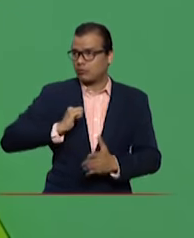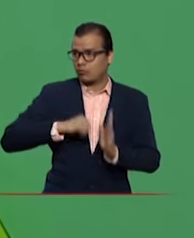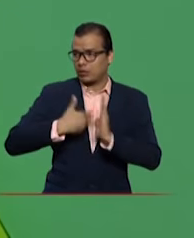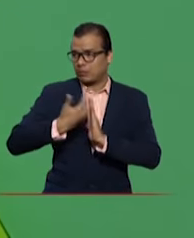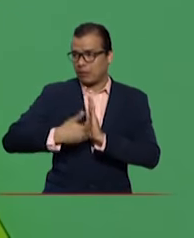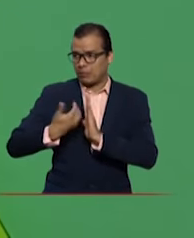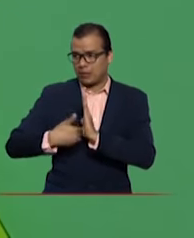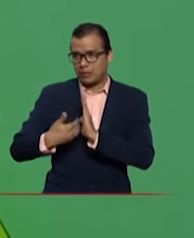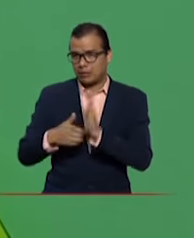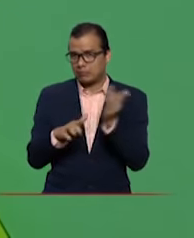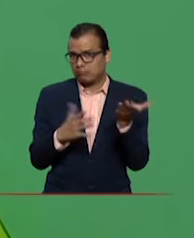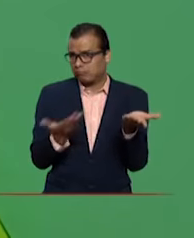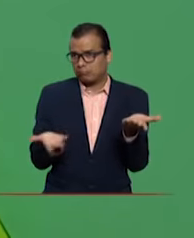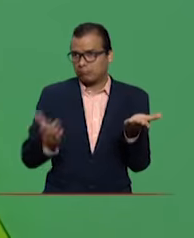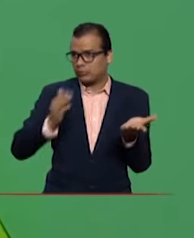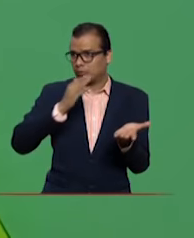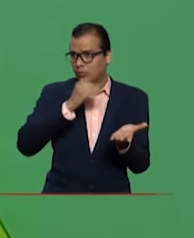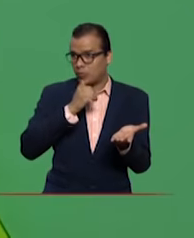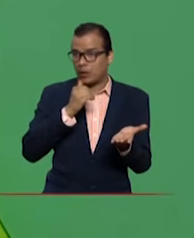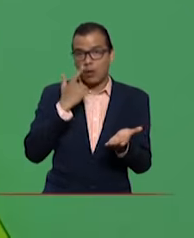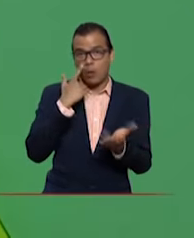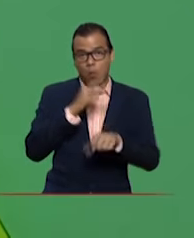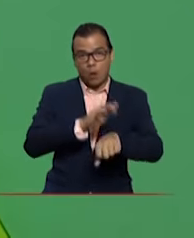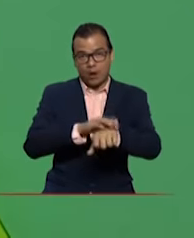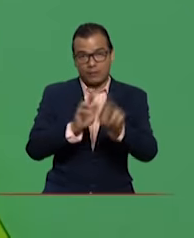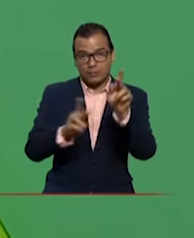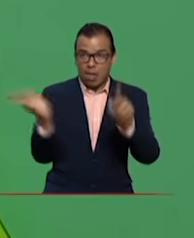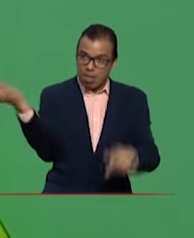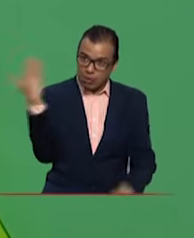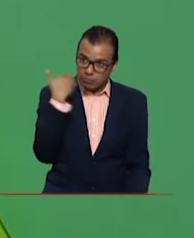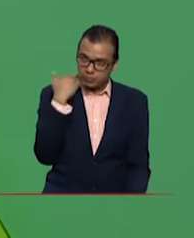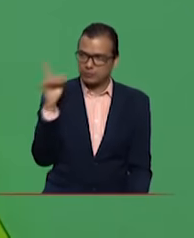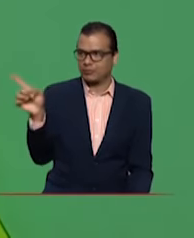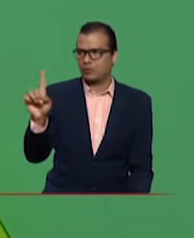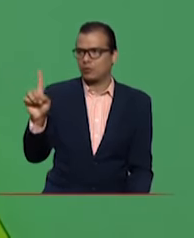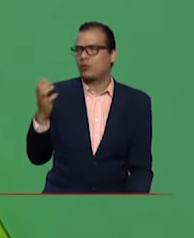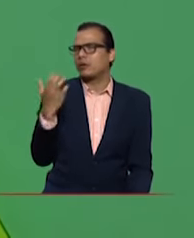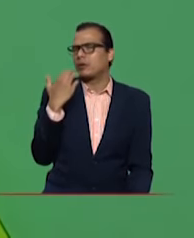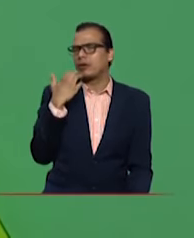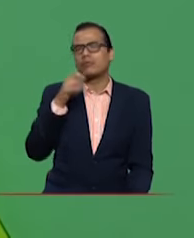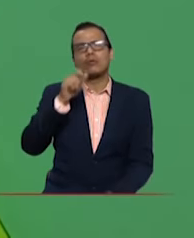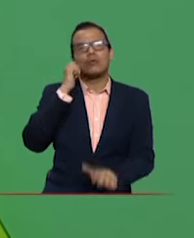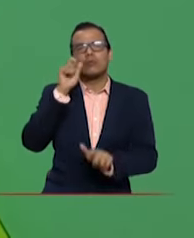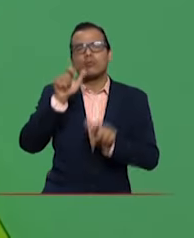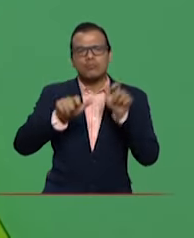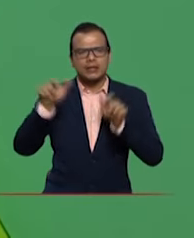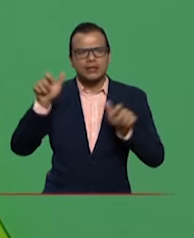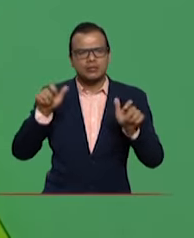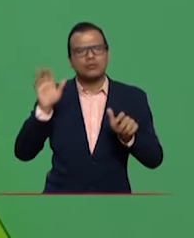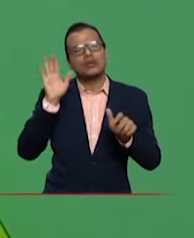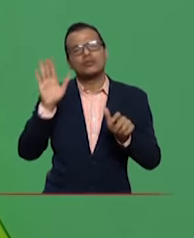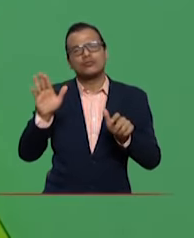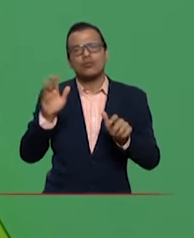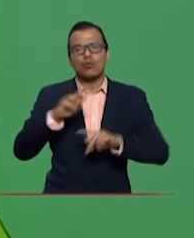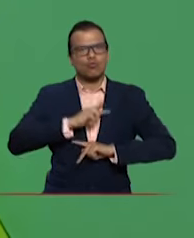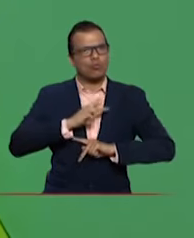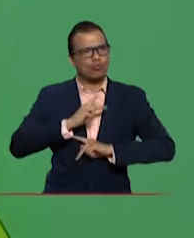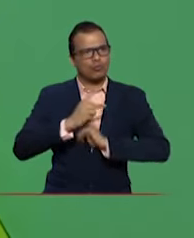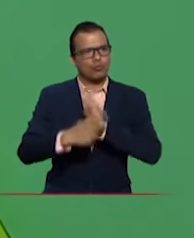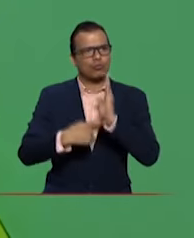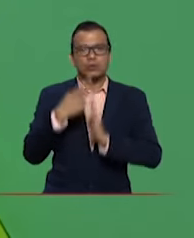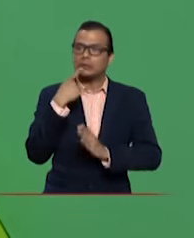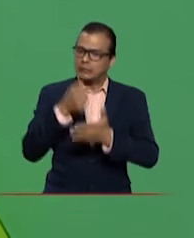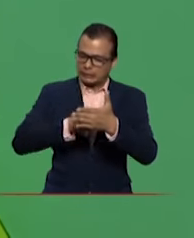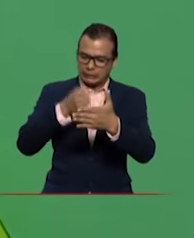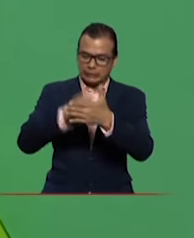tanto, el llamado es a que no se dejen engañar. Pero, ¿qué pasa, director, si quienes promueven ese proyecto insisten en el mismo